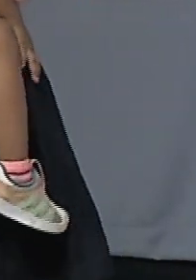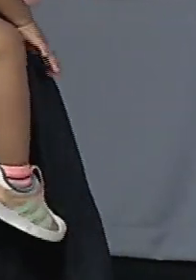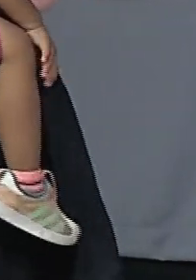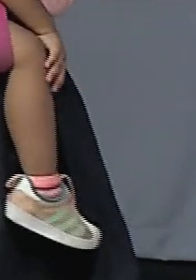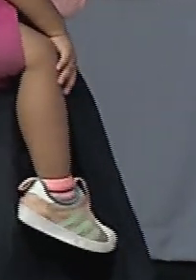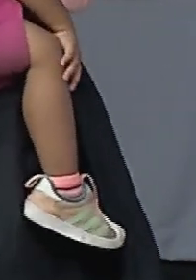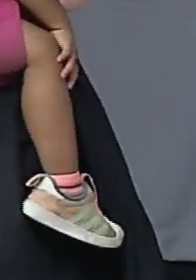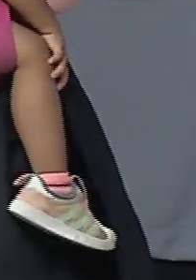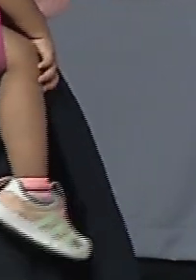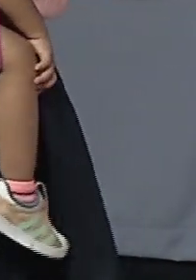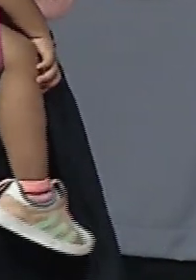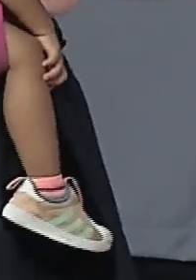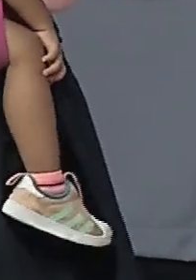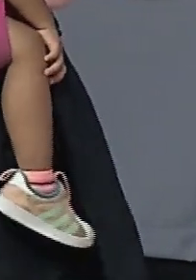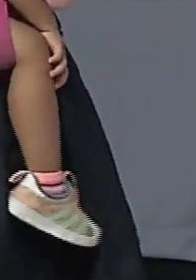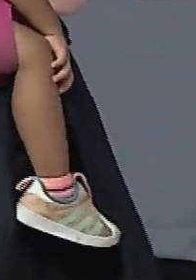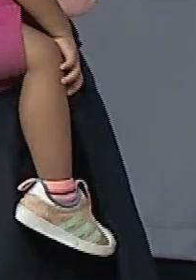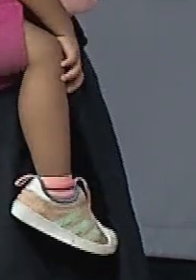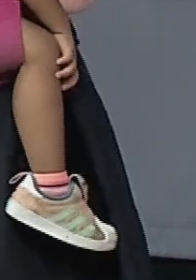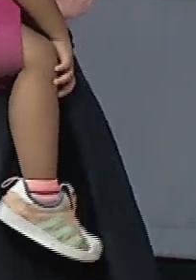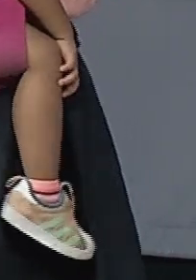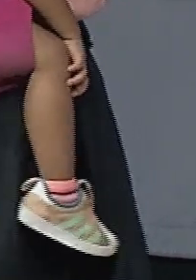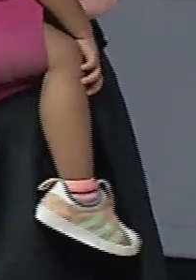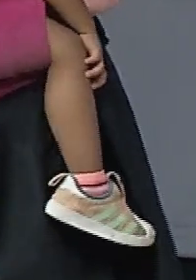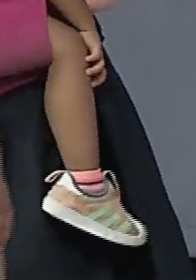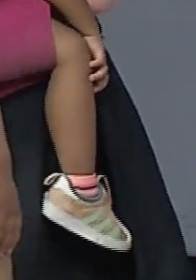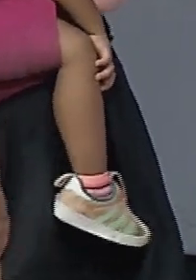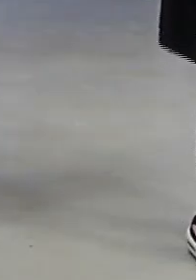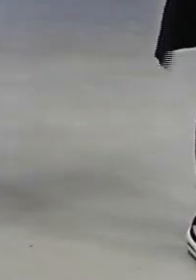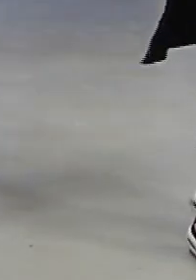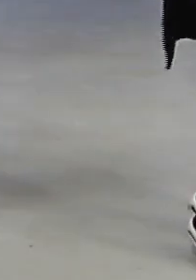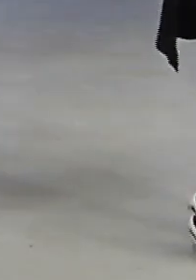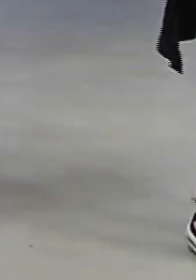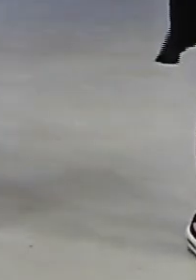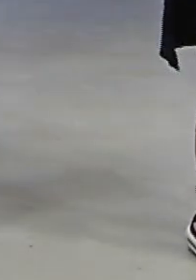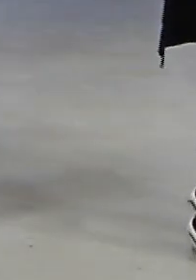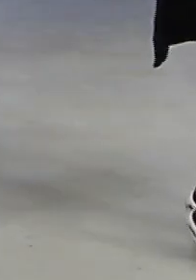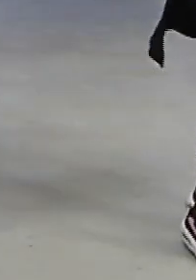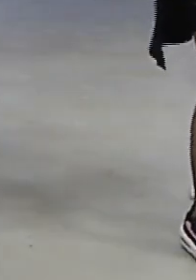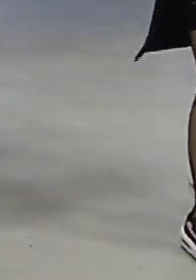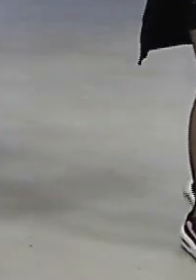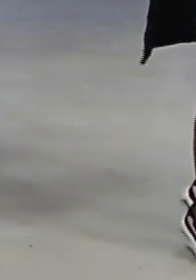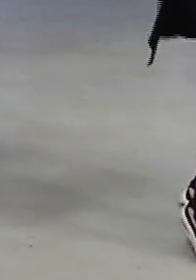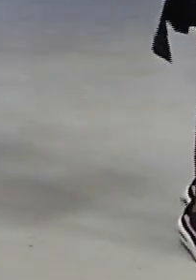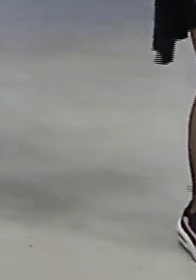luna como la espuma que